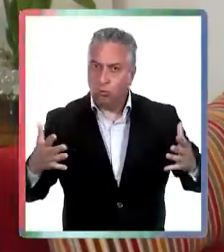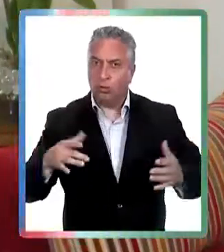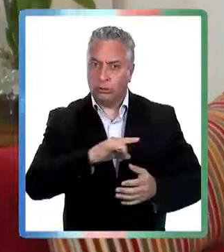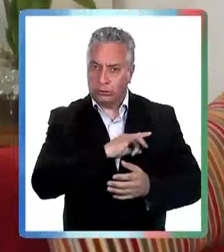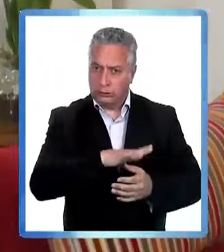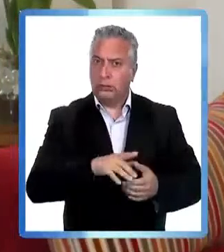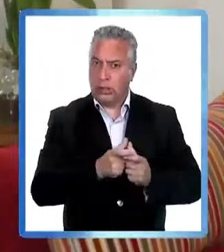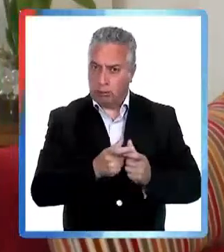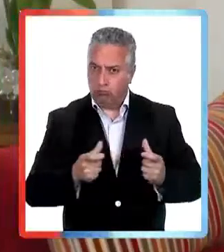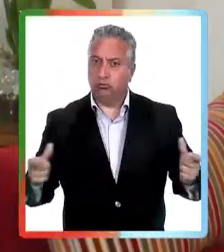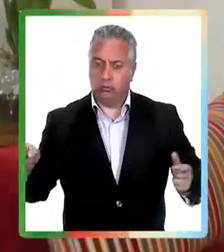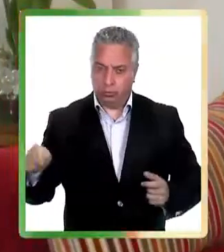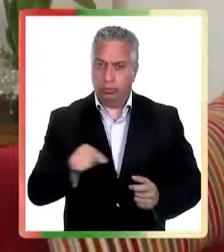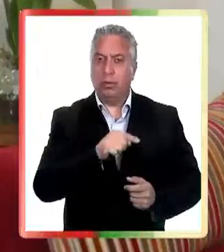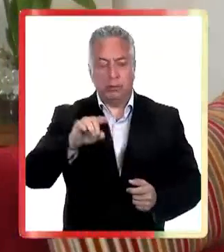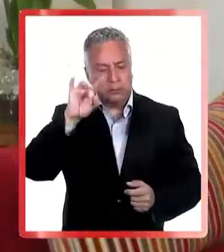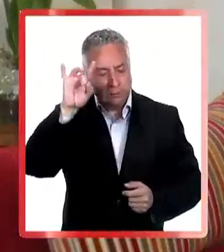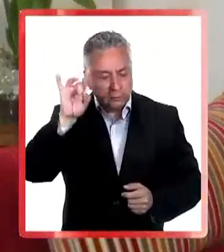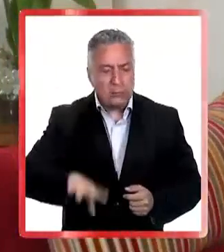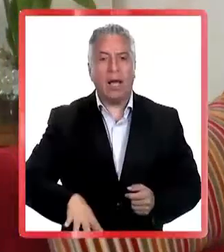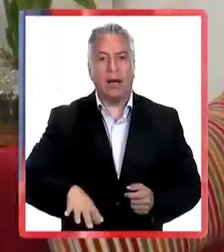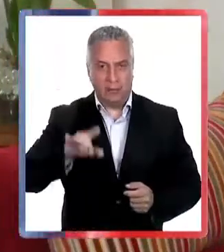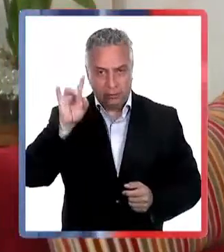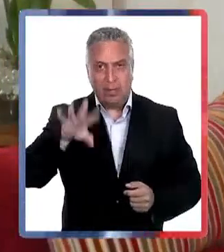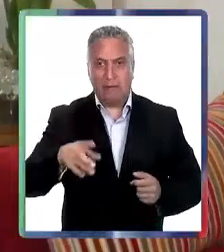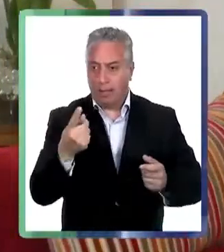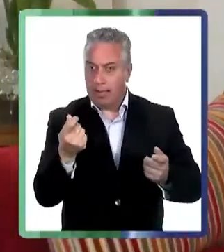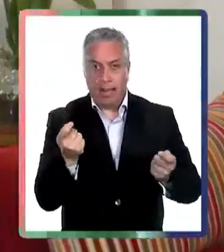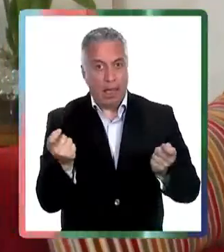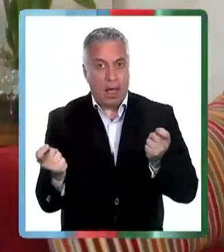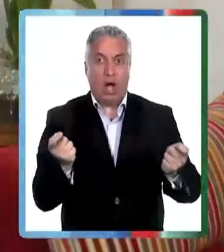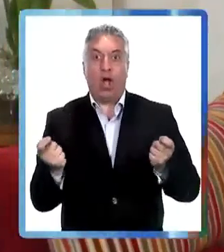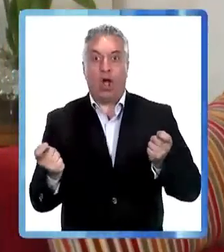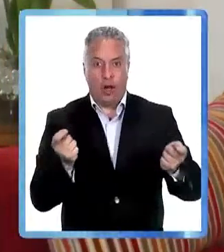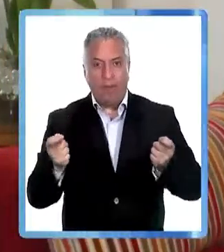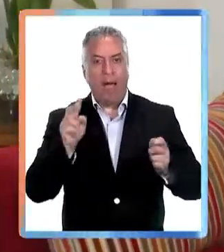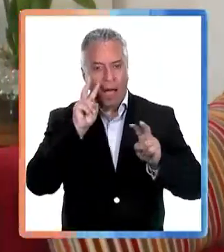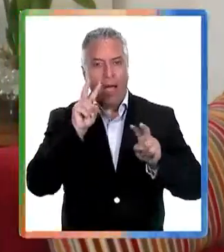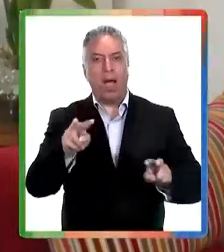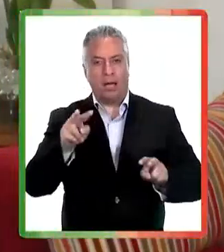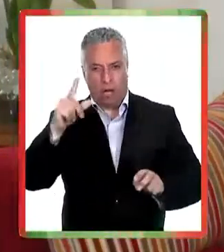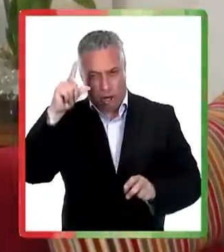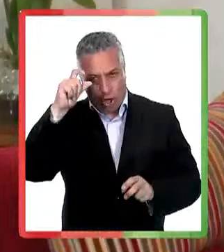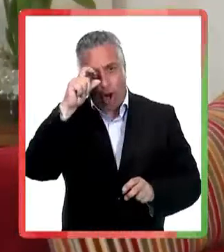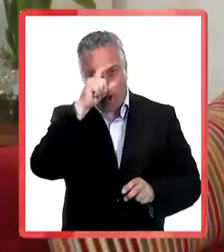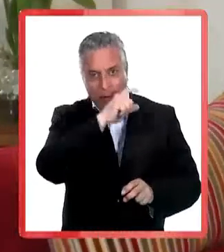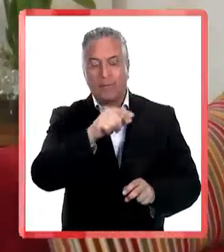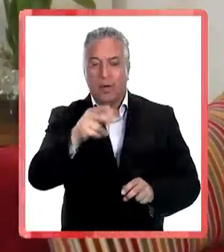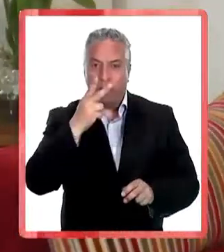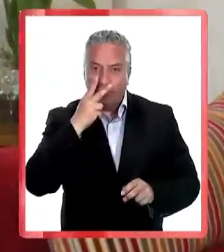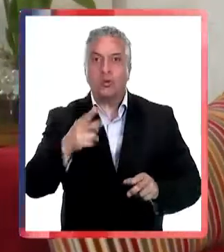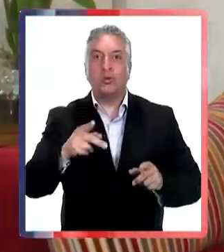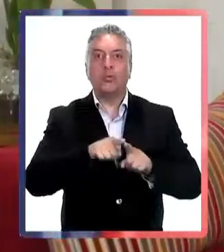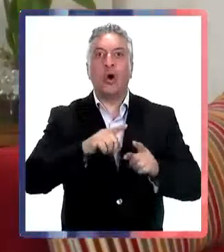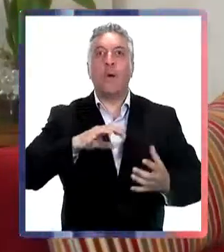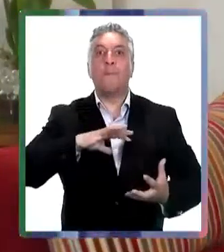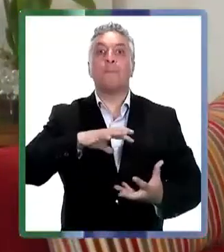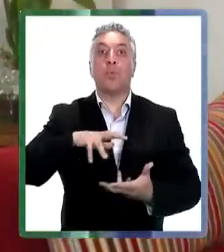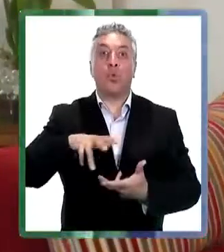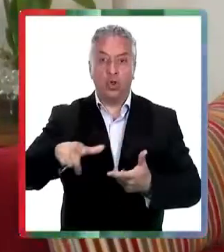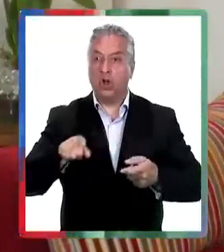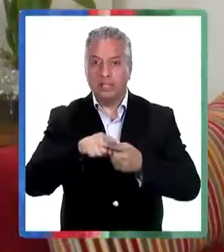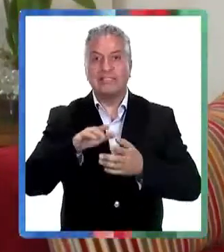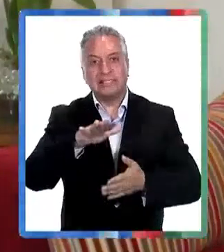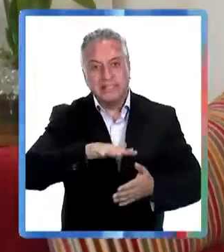país completo. Sabemos que la situación económica que se ve complicada porque estamos viviendo en el mundo una